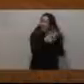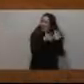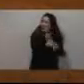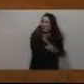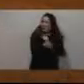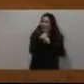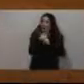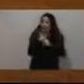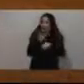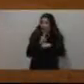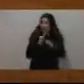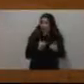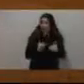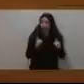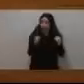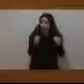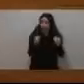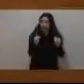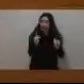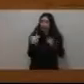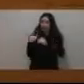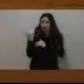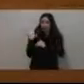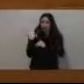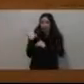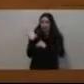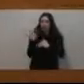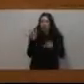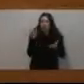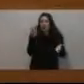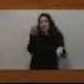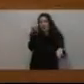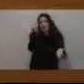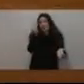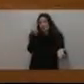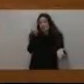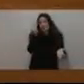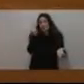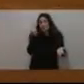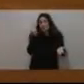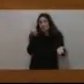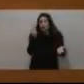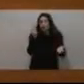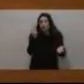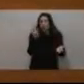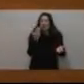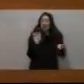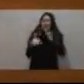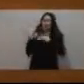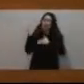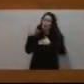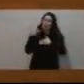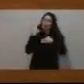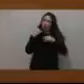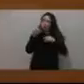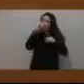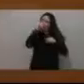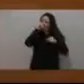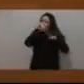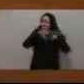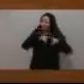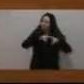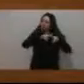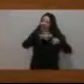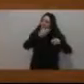esta junta. Supongo que la revisión del pasado es importante hasta cierto punto, seguramente no es lo más